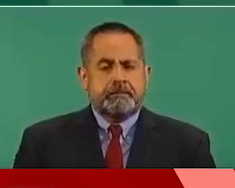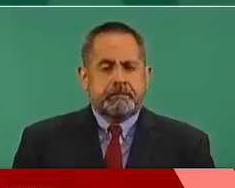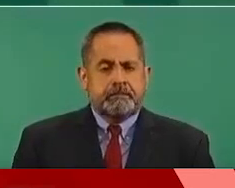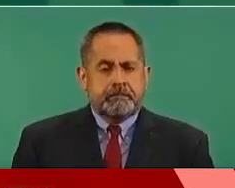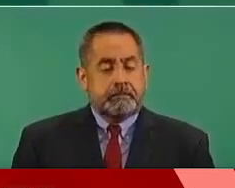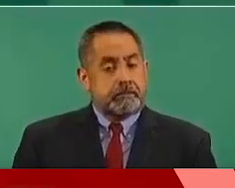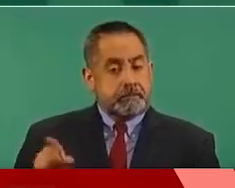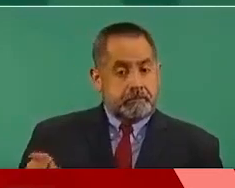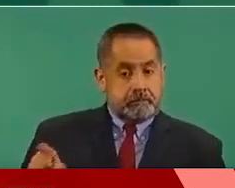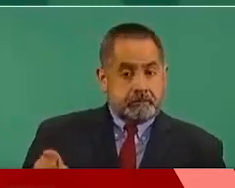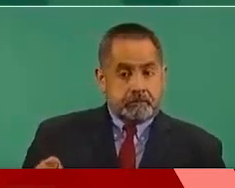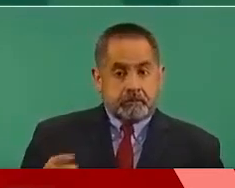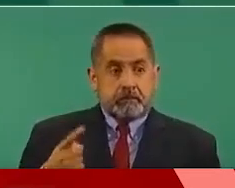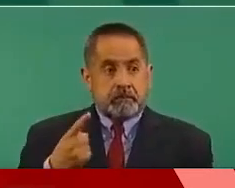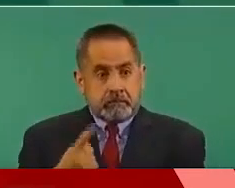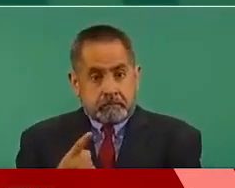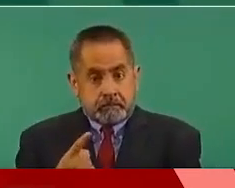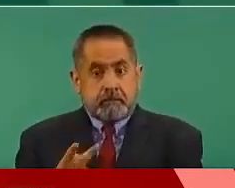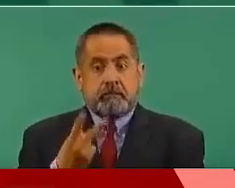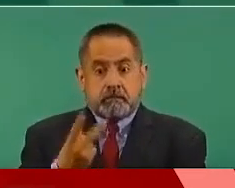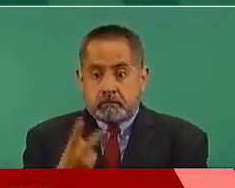Él fue por segunda vez